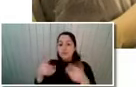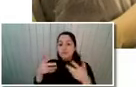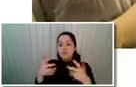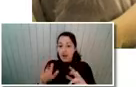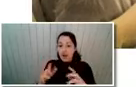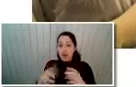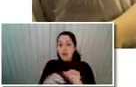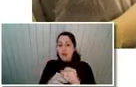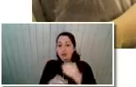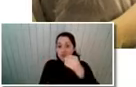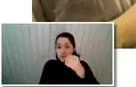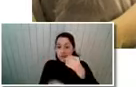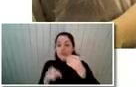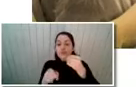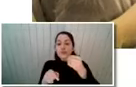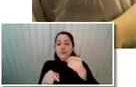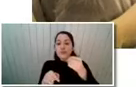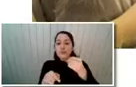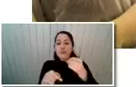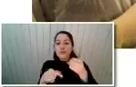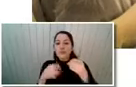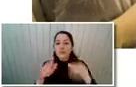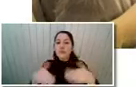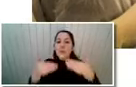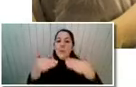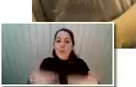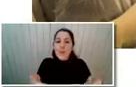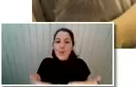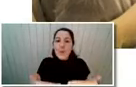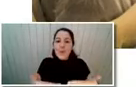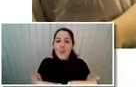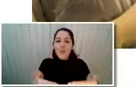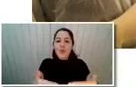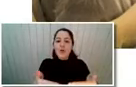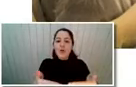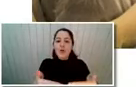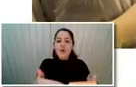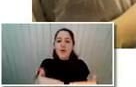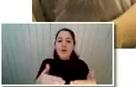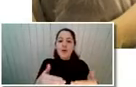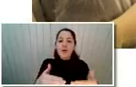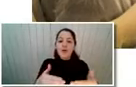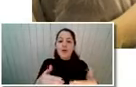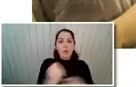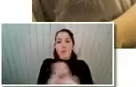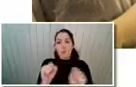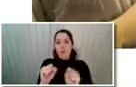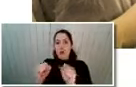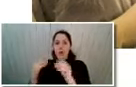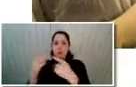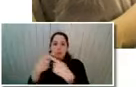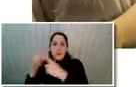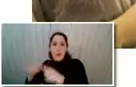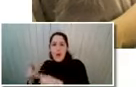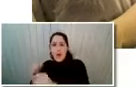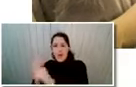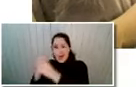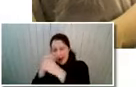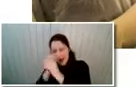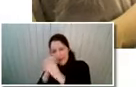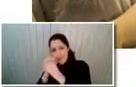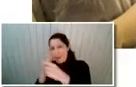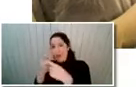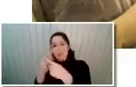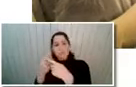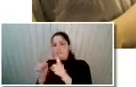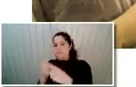una cámara de extracción. Por lo tanto, esto no se puede hacer en cualquier laboratorio, por eso que la primera respuesta fue